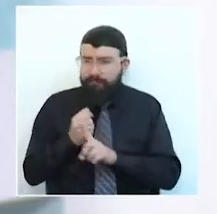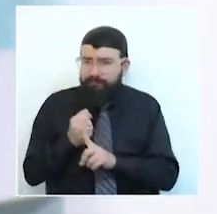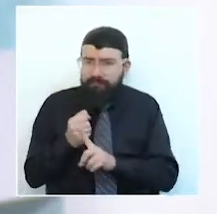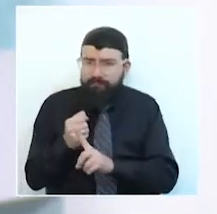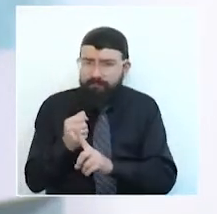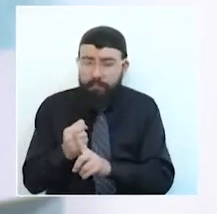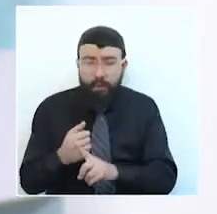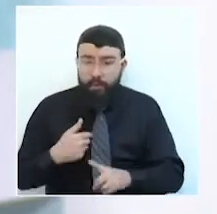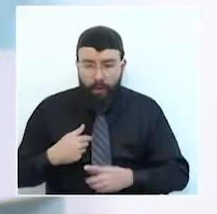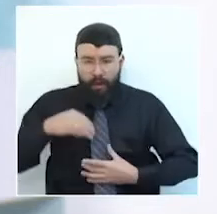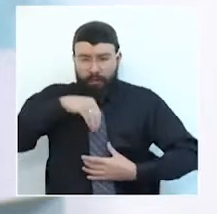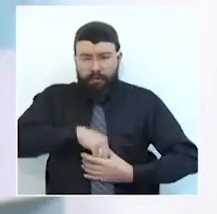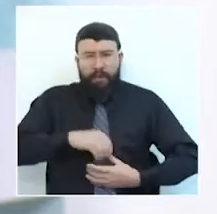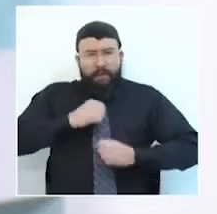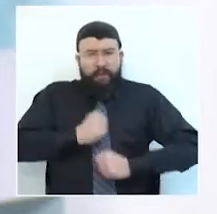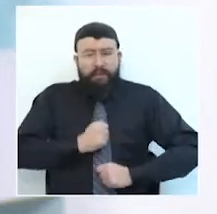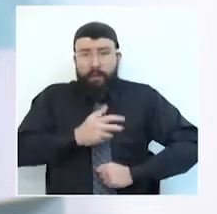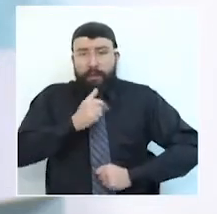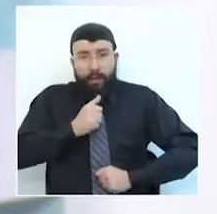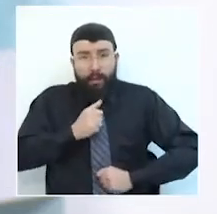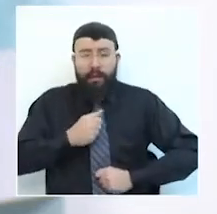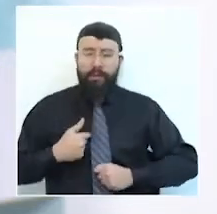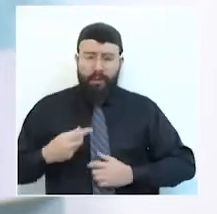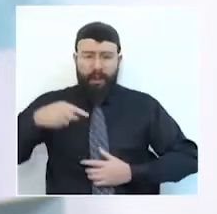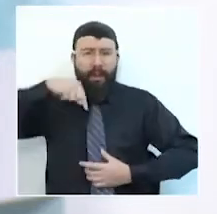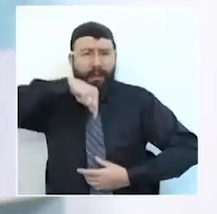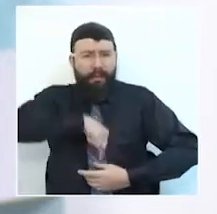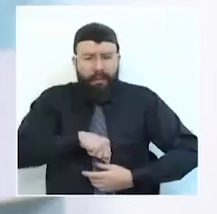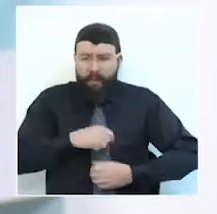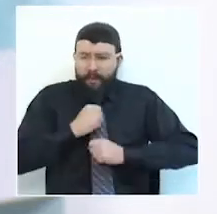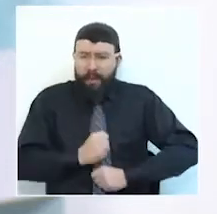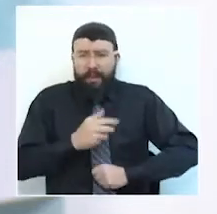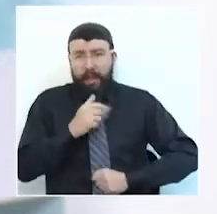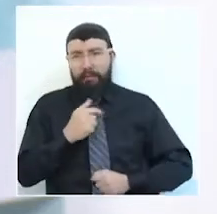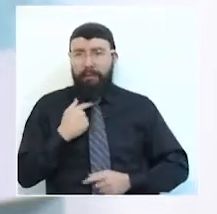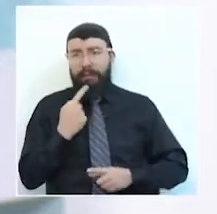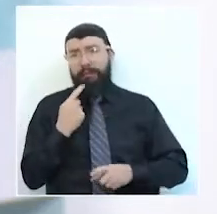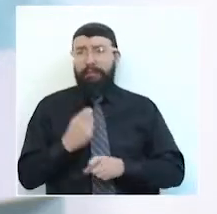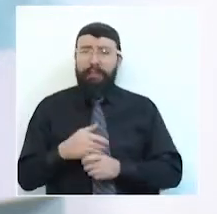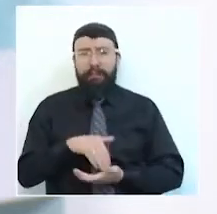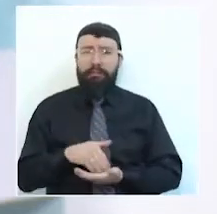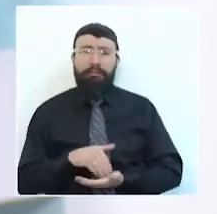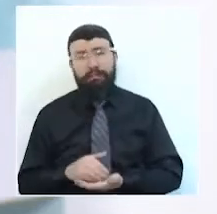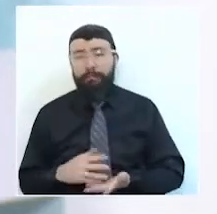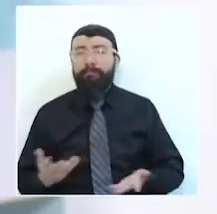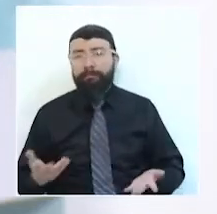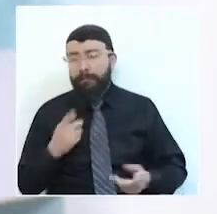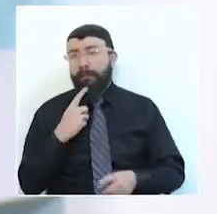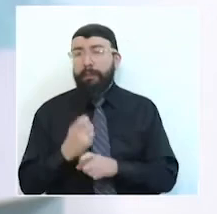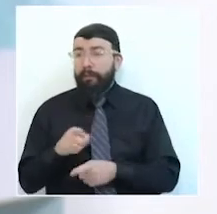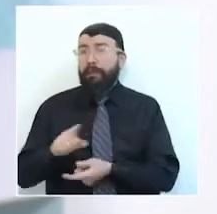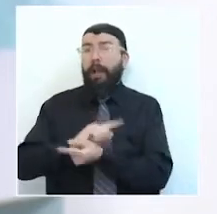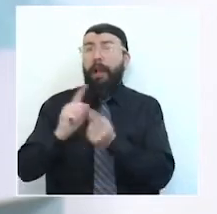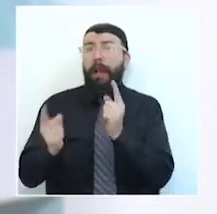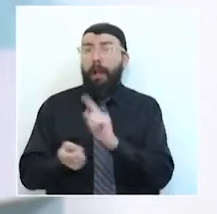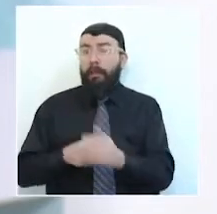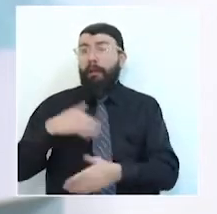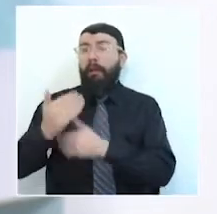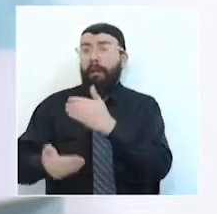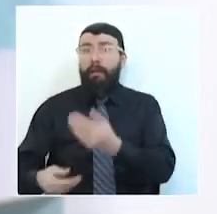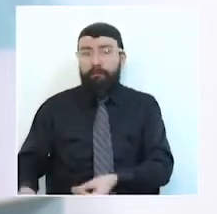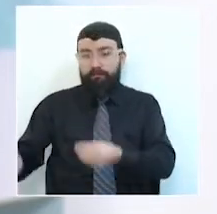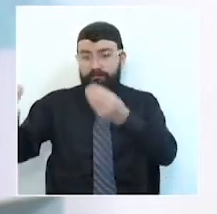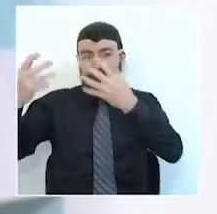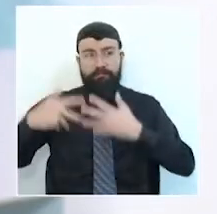estamos fuertes por dentro si no tenemos fuerza interior será más complicado adaptarnos a esos cambios que vienen cada día